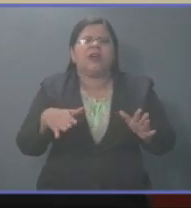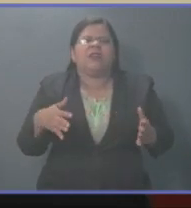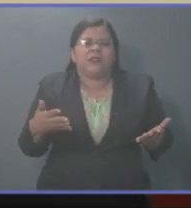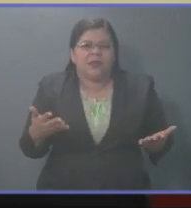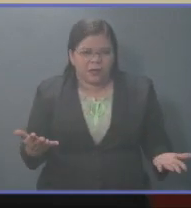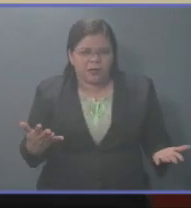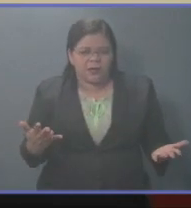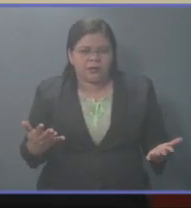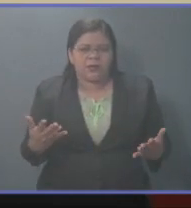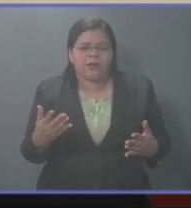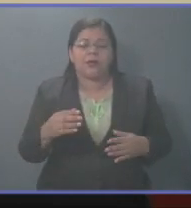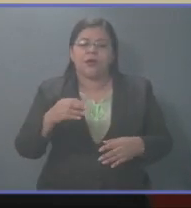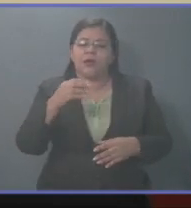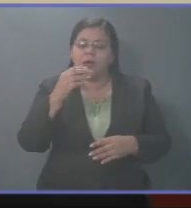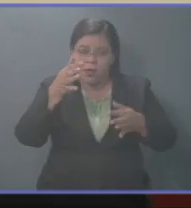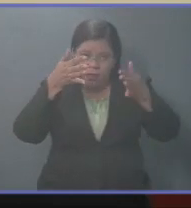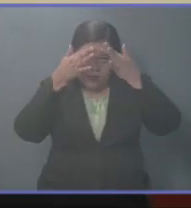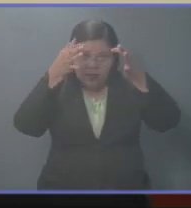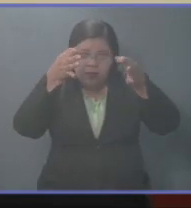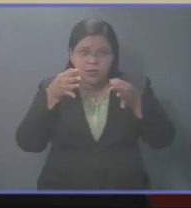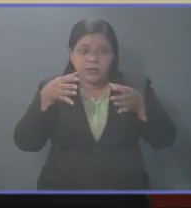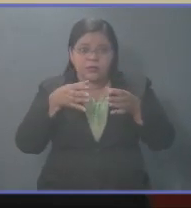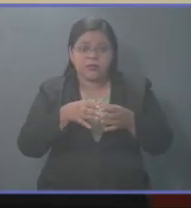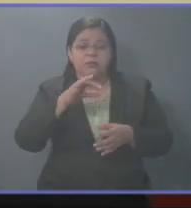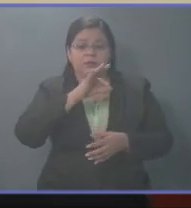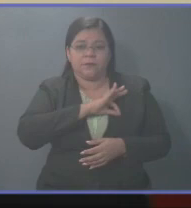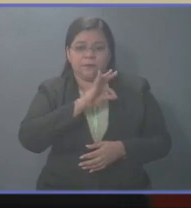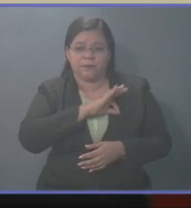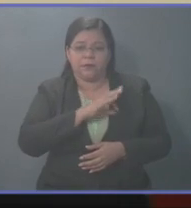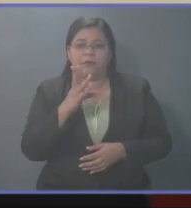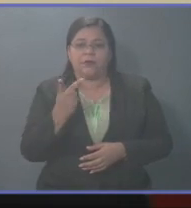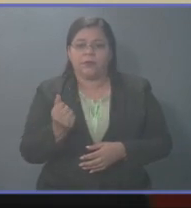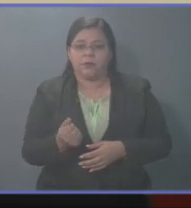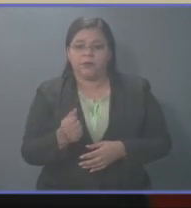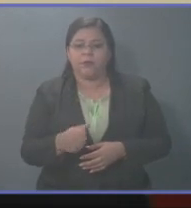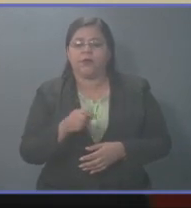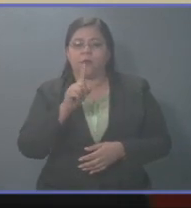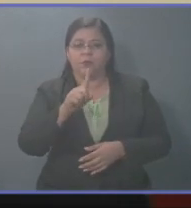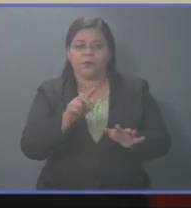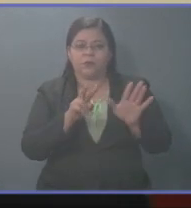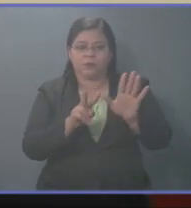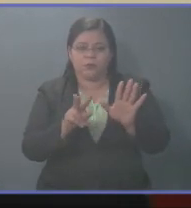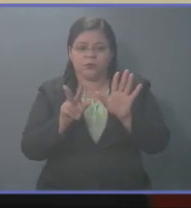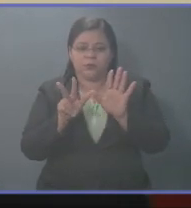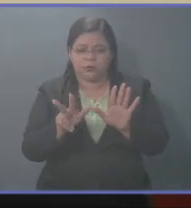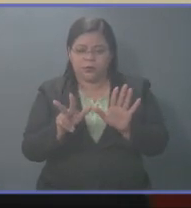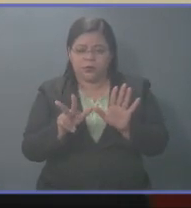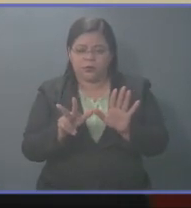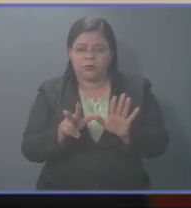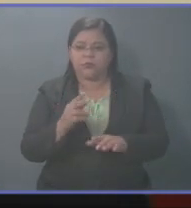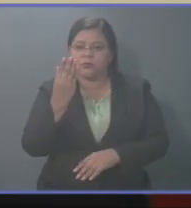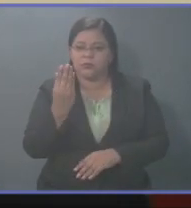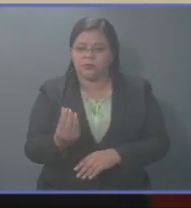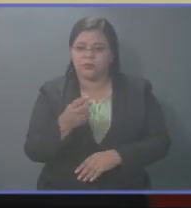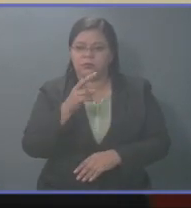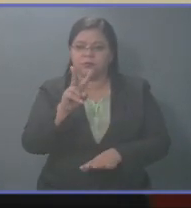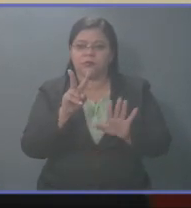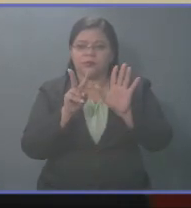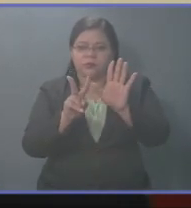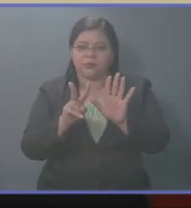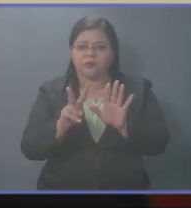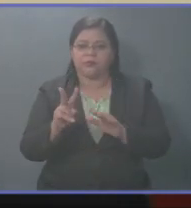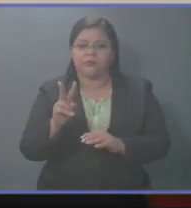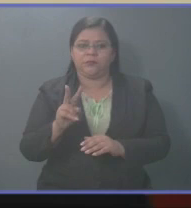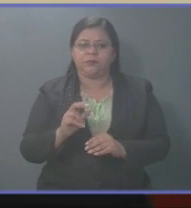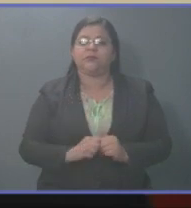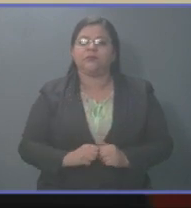diputados que la conforman el dictamen favorable número 278 de fecha 27 de enero